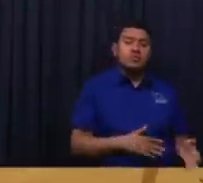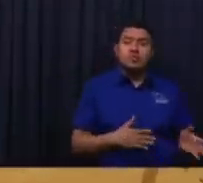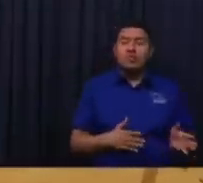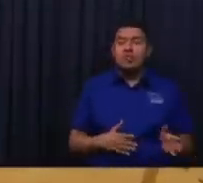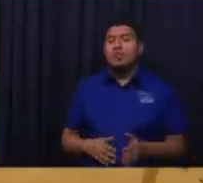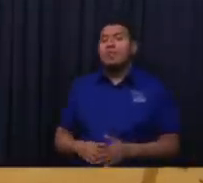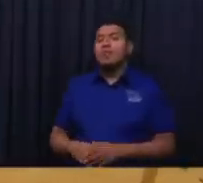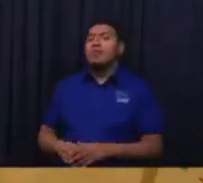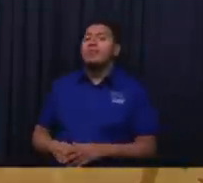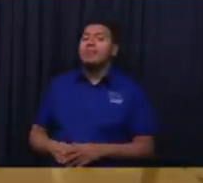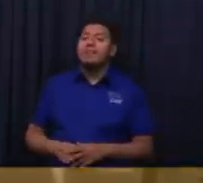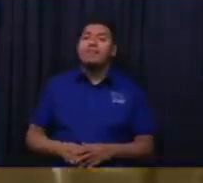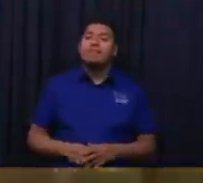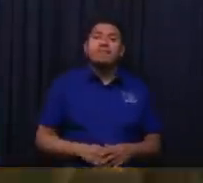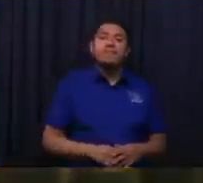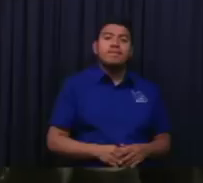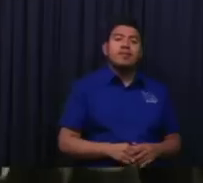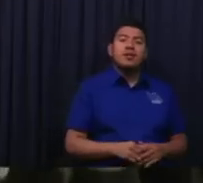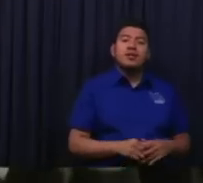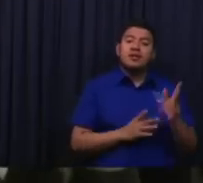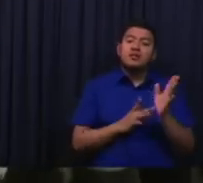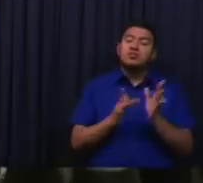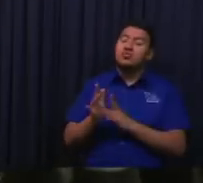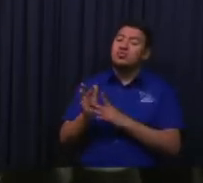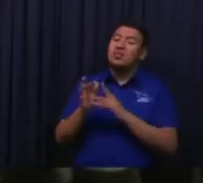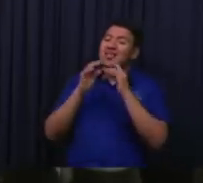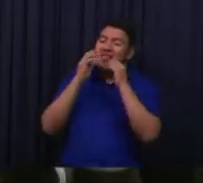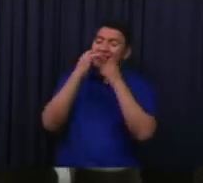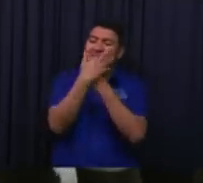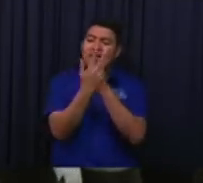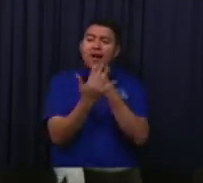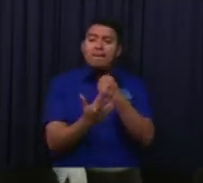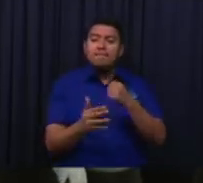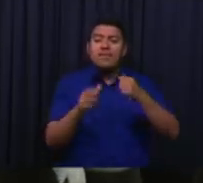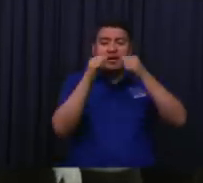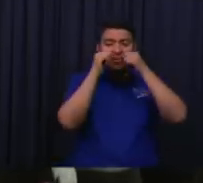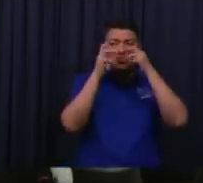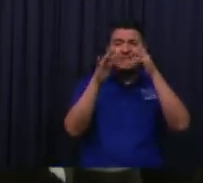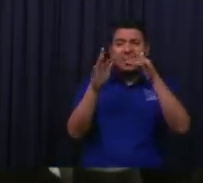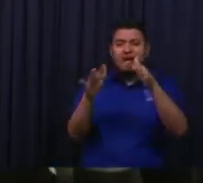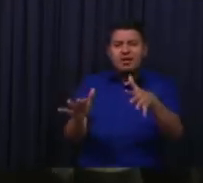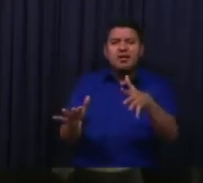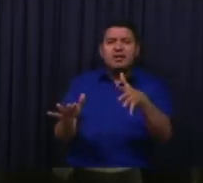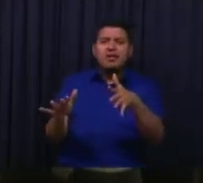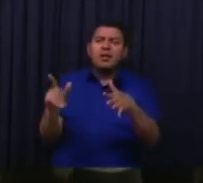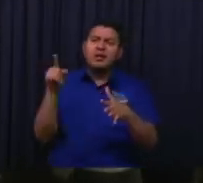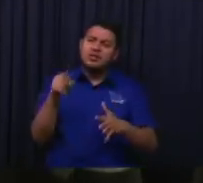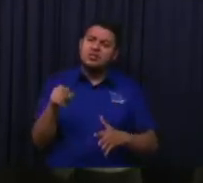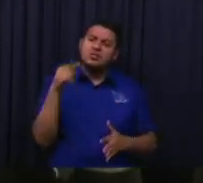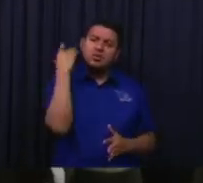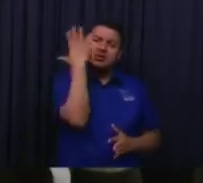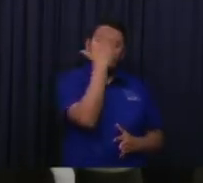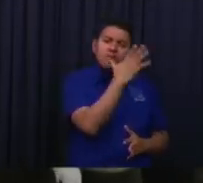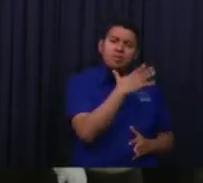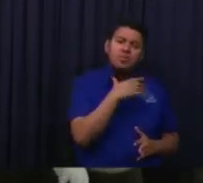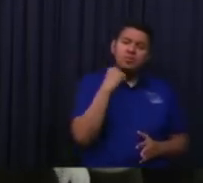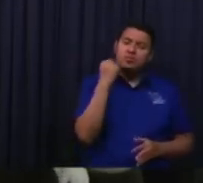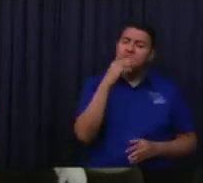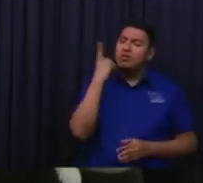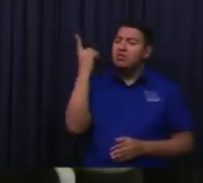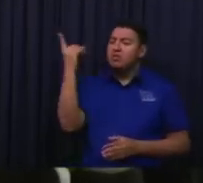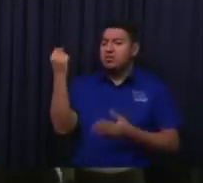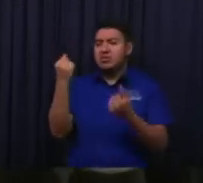sangre gloriosa por usted y luego tomar su vida. Mire qué impresionante eso. Yo doy mi